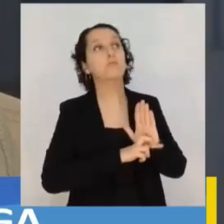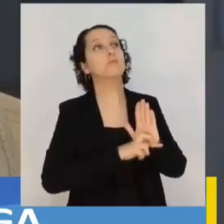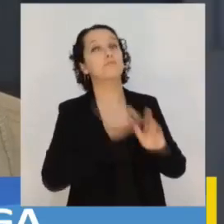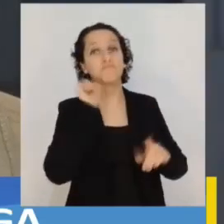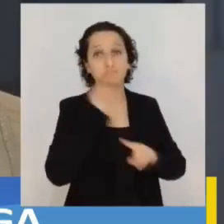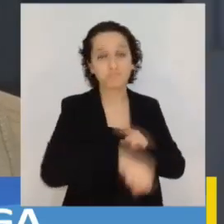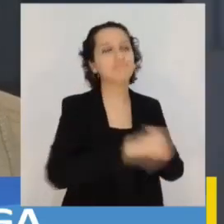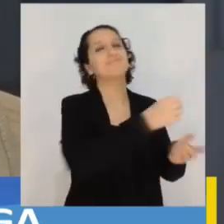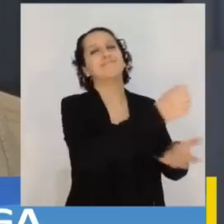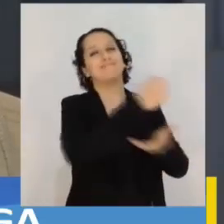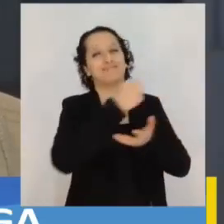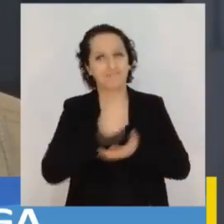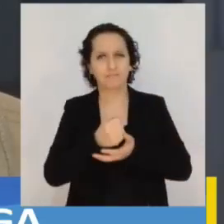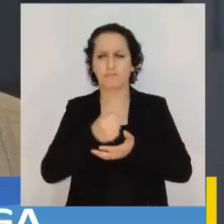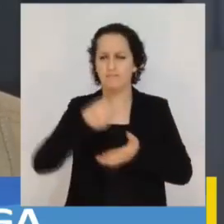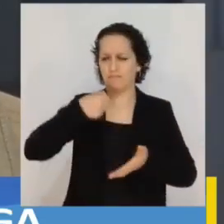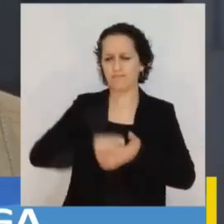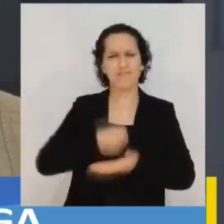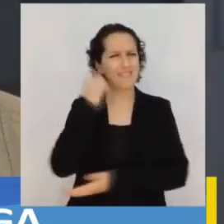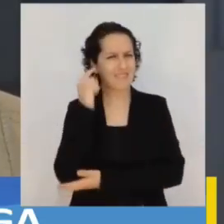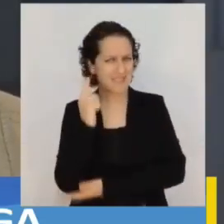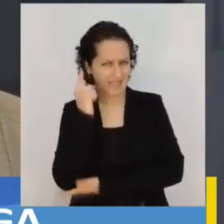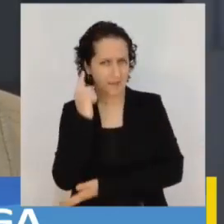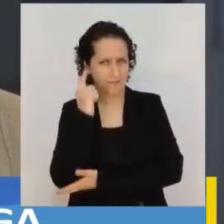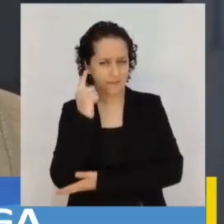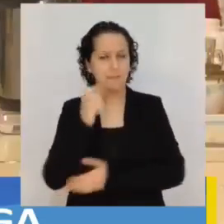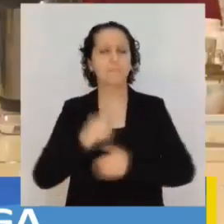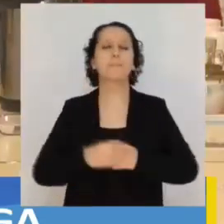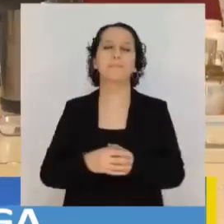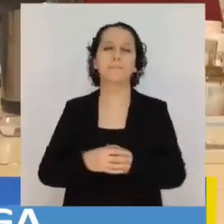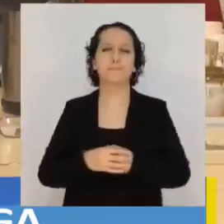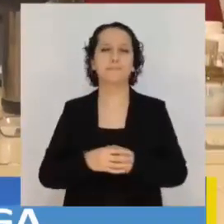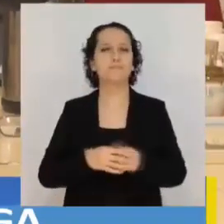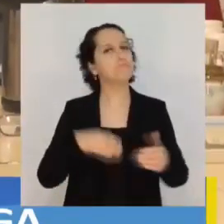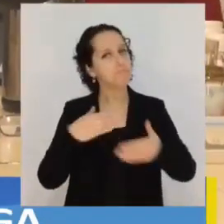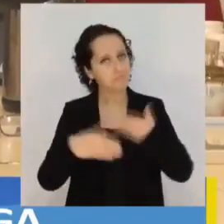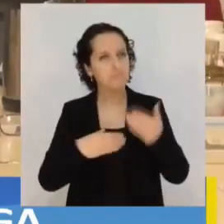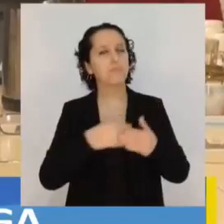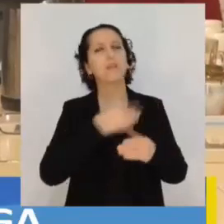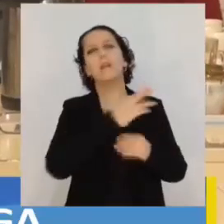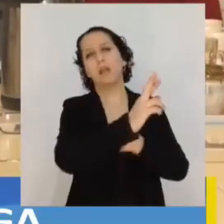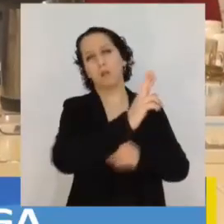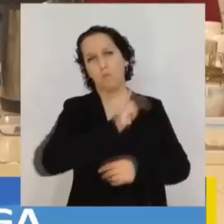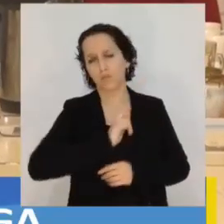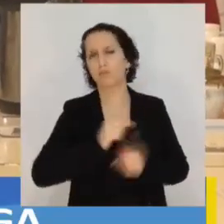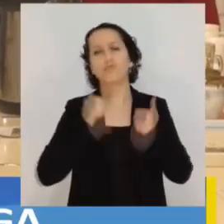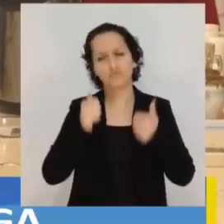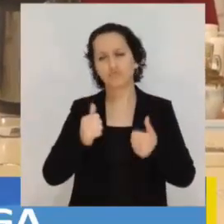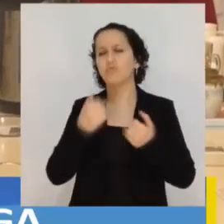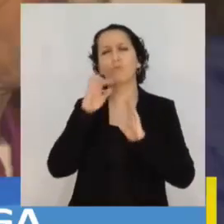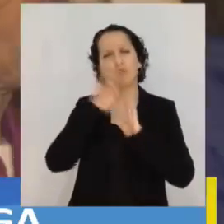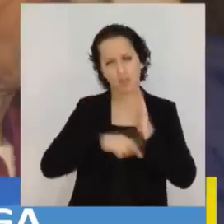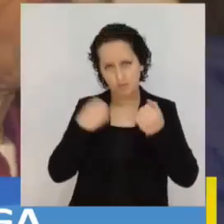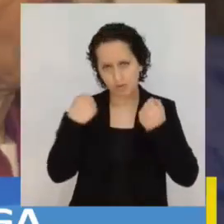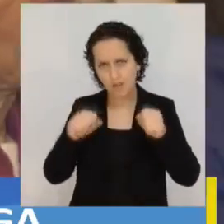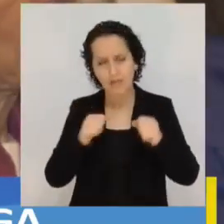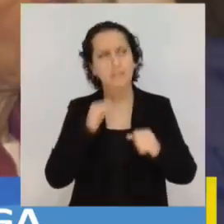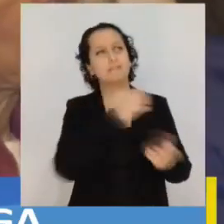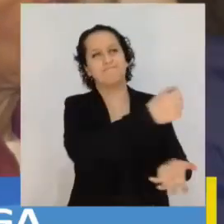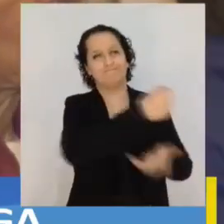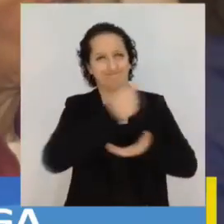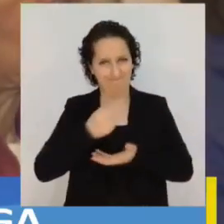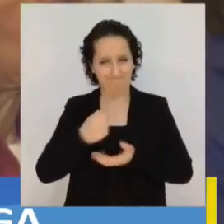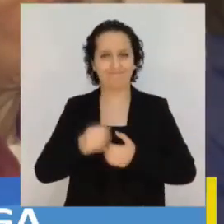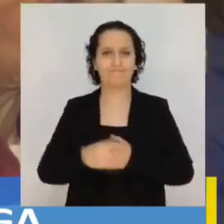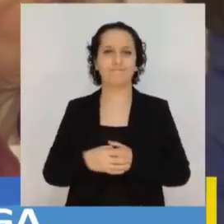ya se hizo realidad a fines de diciembre. Ya, ahí ya nos dijeron de que nosotros habíamos sido favorecidos con este